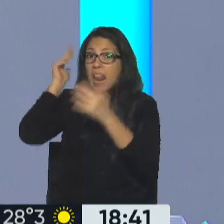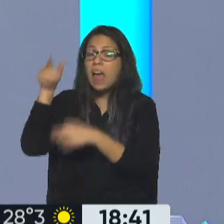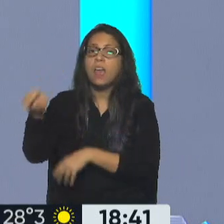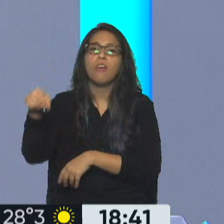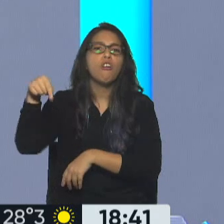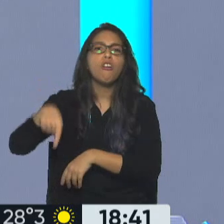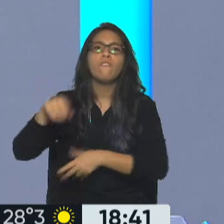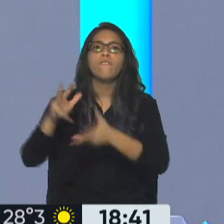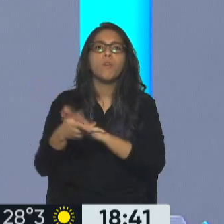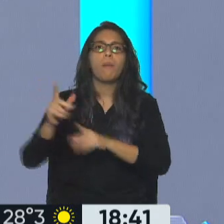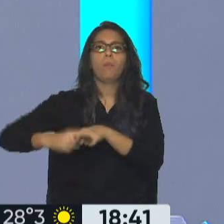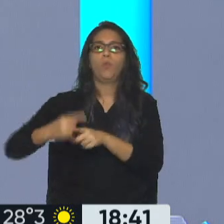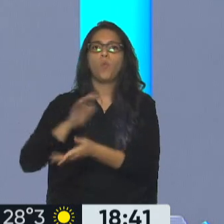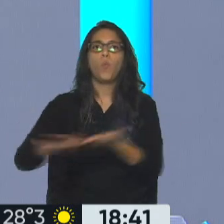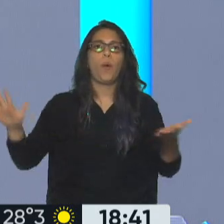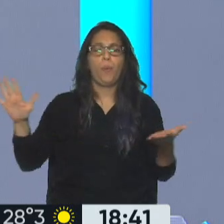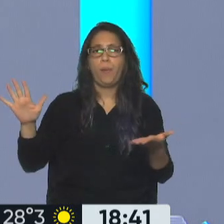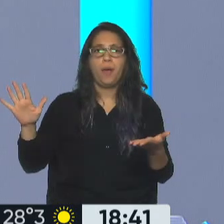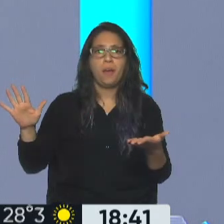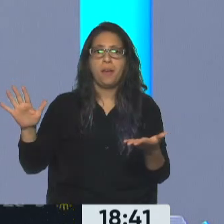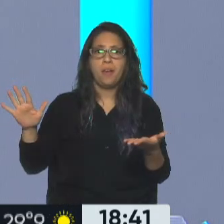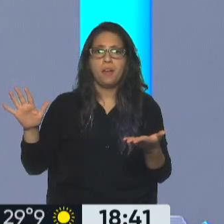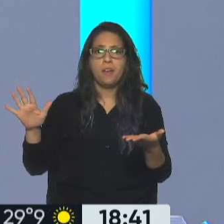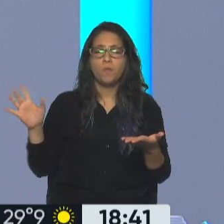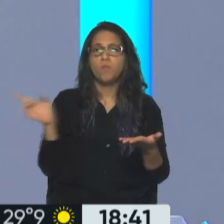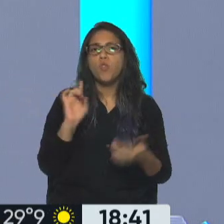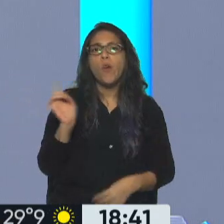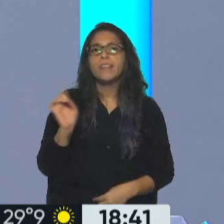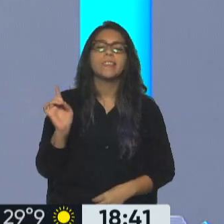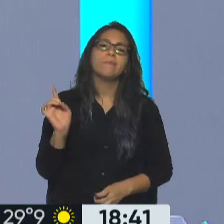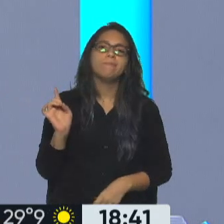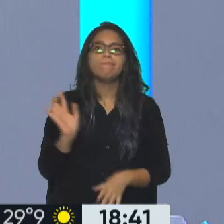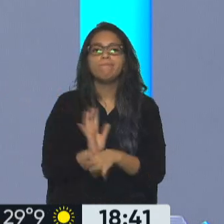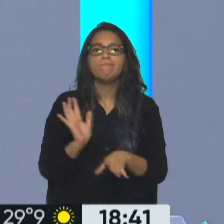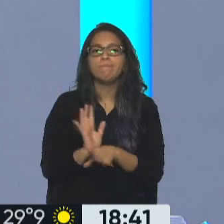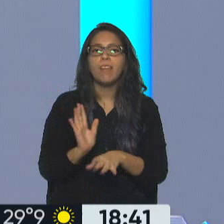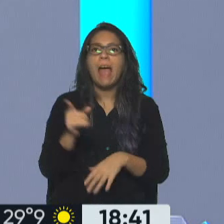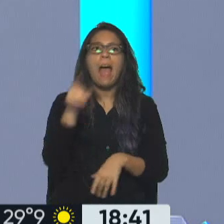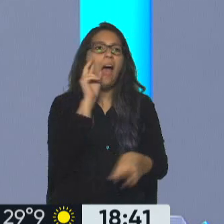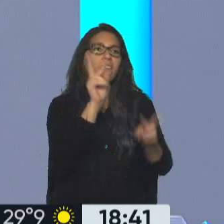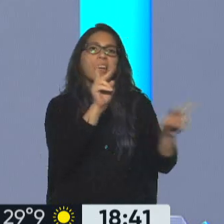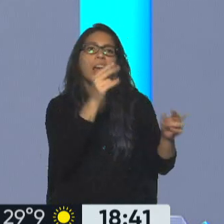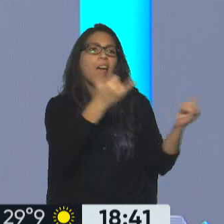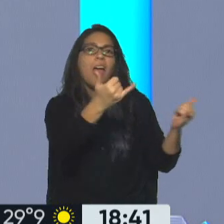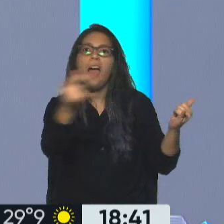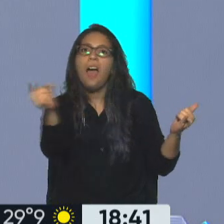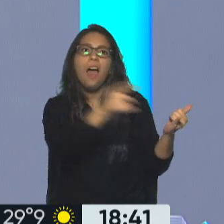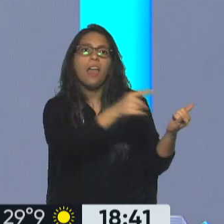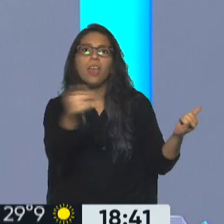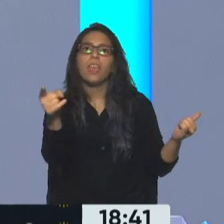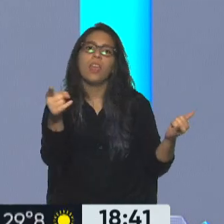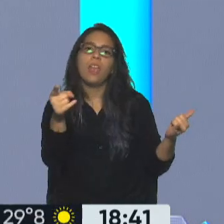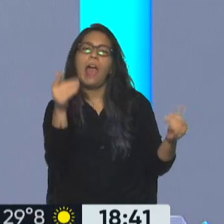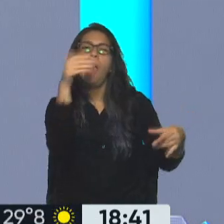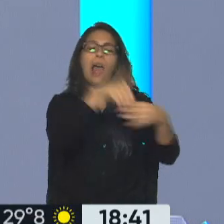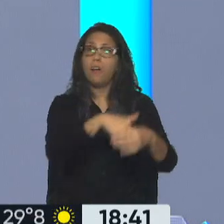una nueva cultura política no es que pueden perderse naturalmente con la oferta o con lo que representa con la identidad de Juntos por el